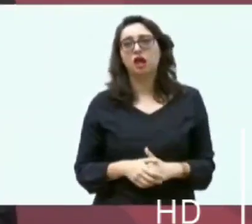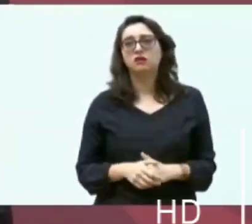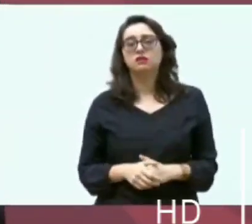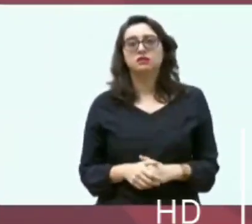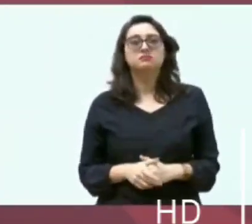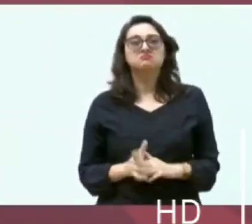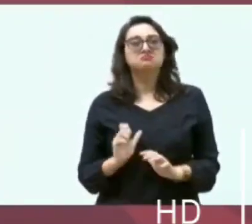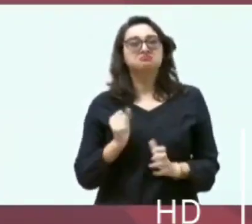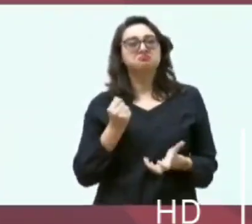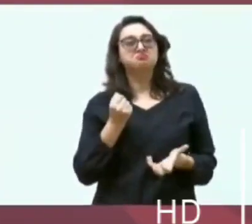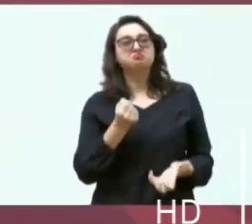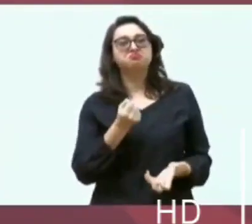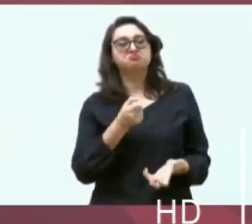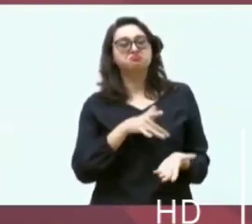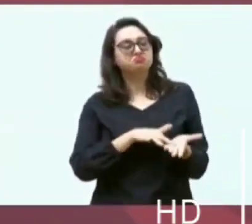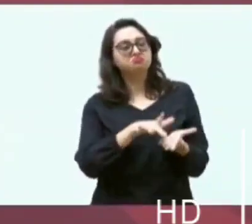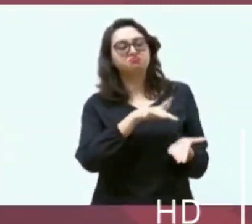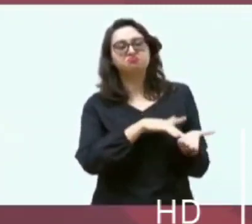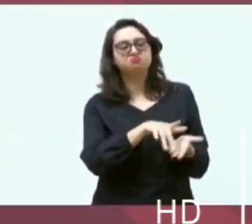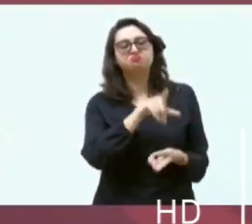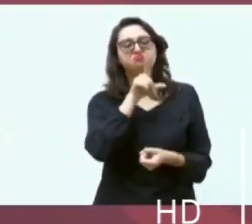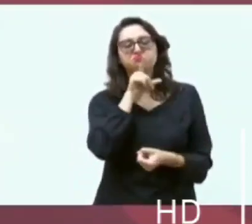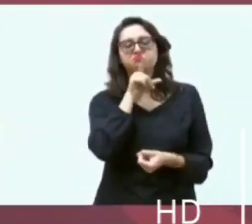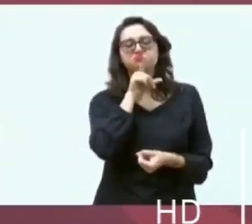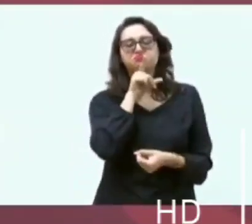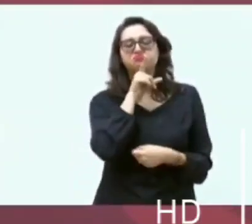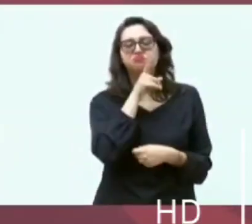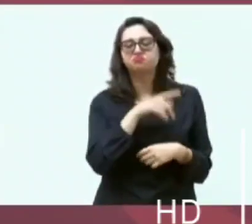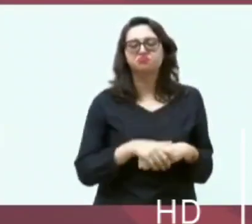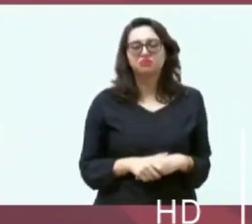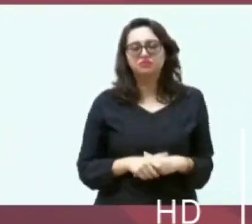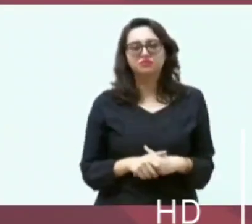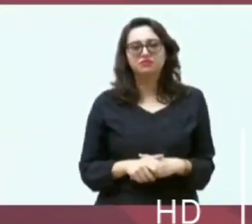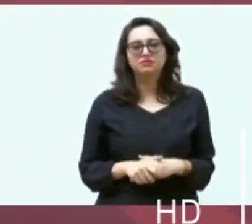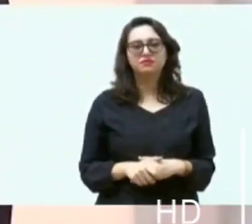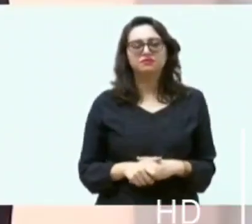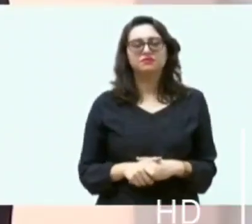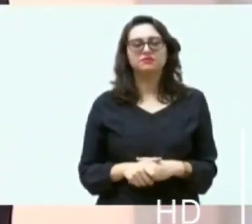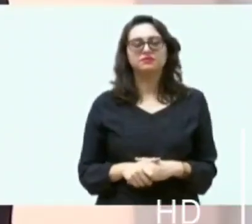este importante Archivo General de la Nación.